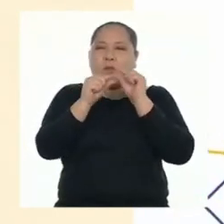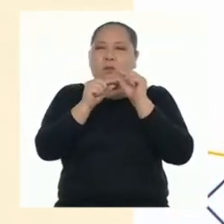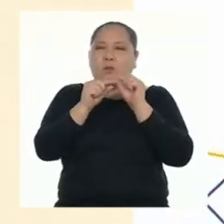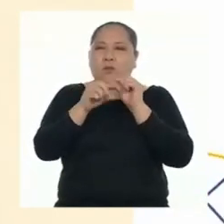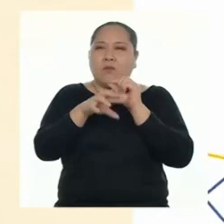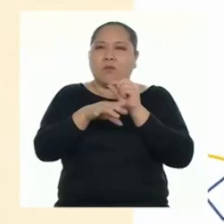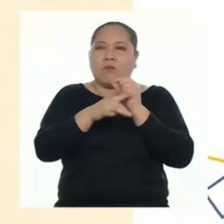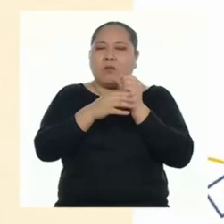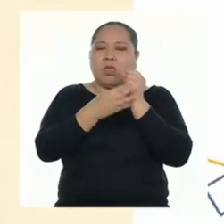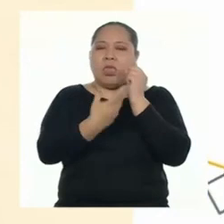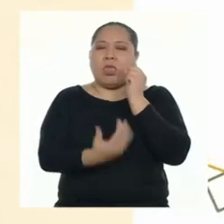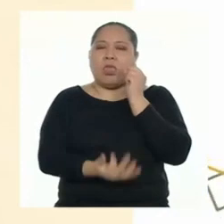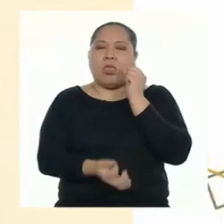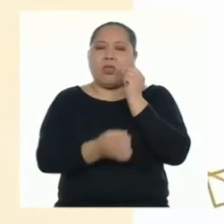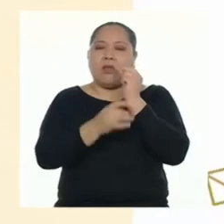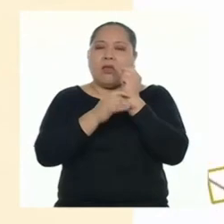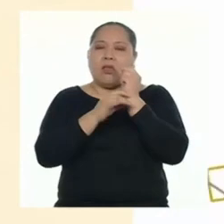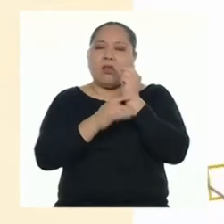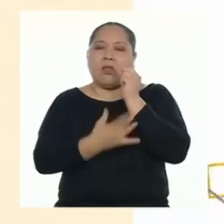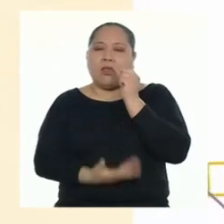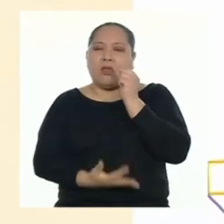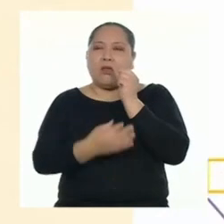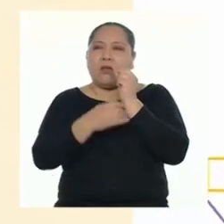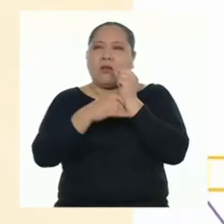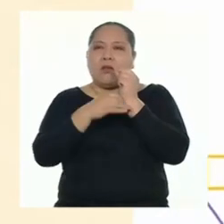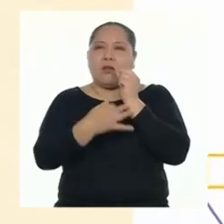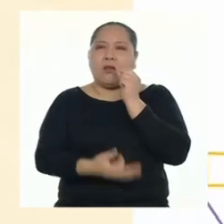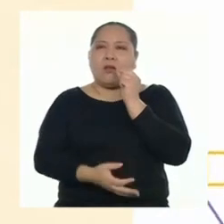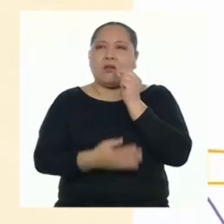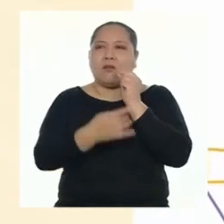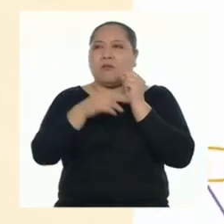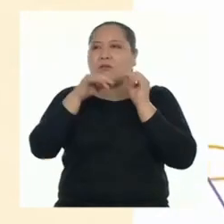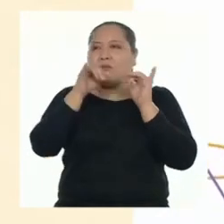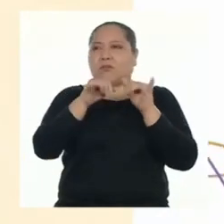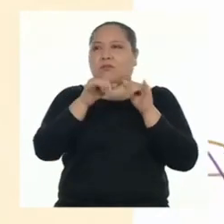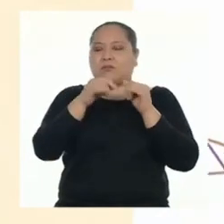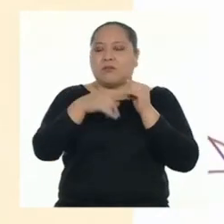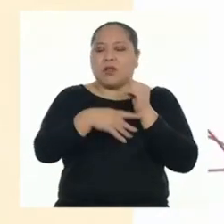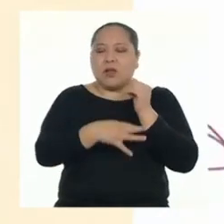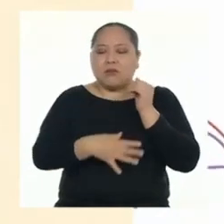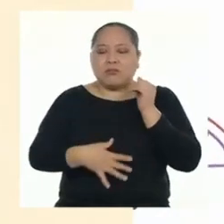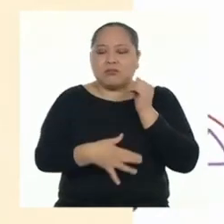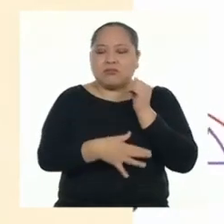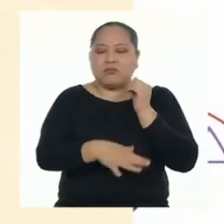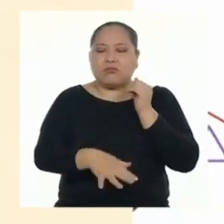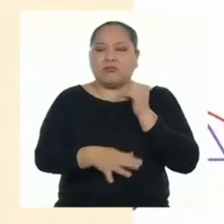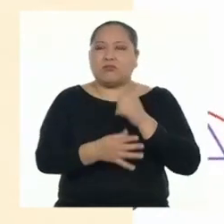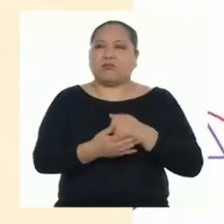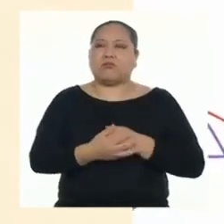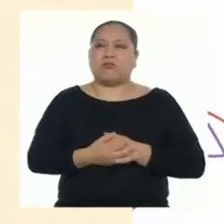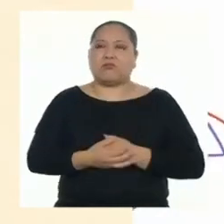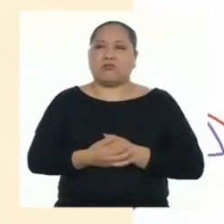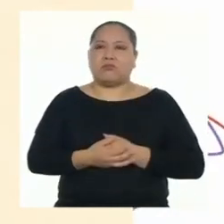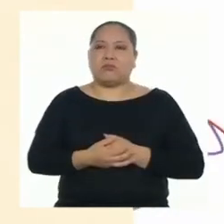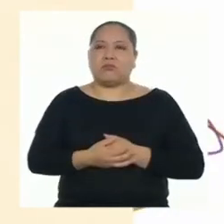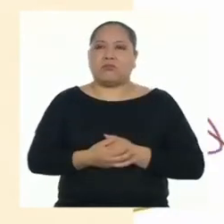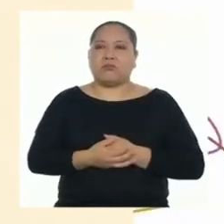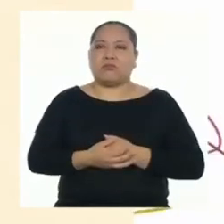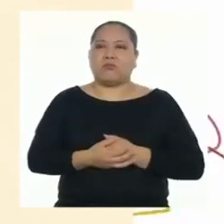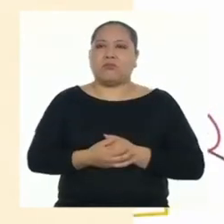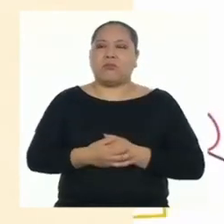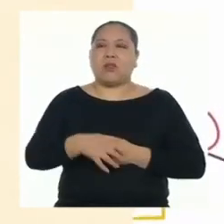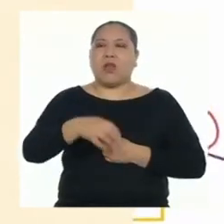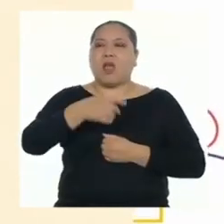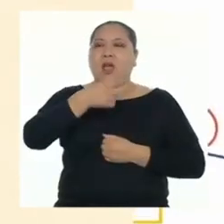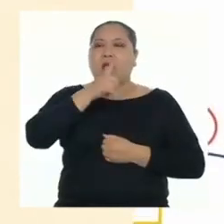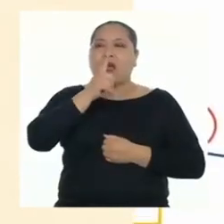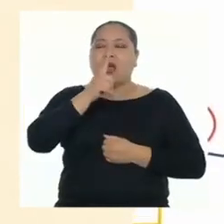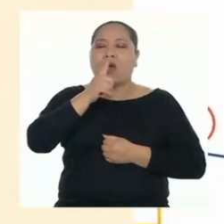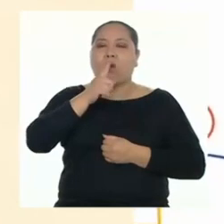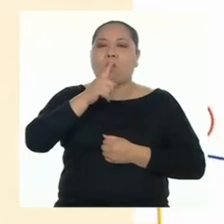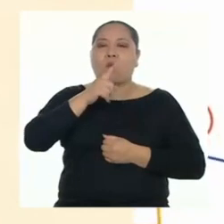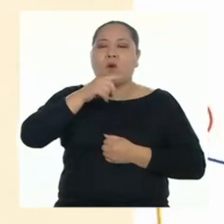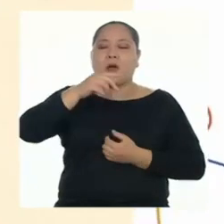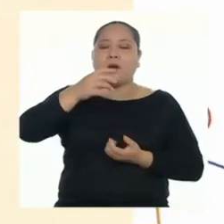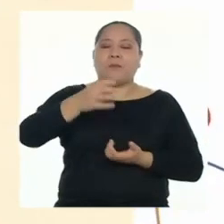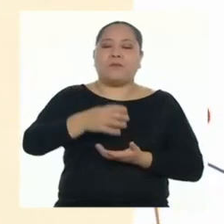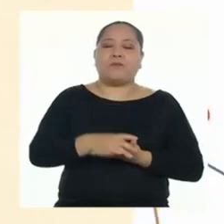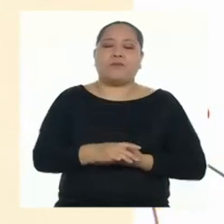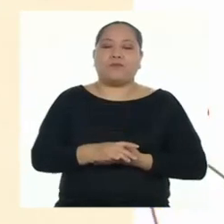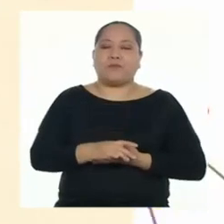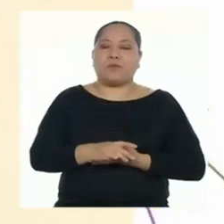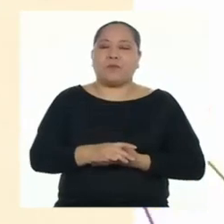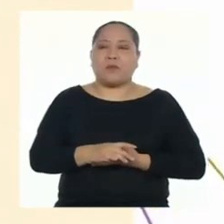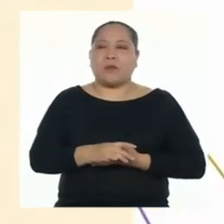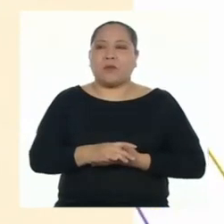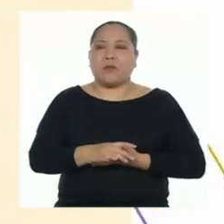vaya desprendiendo con el pasar de los días, quedando en el fondo del vaso. Muestra de agua potable. En